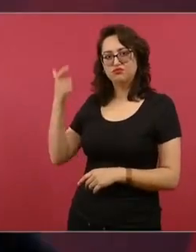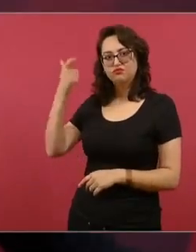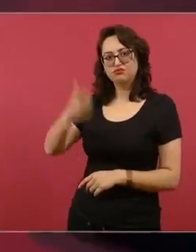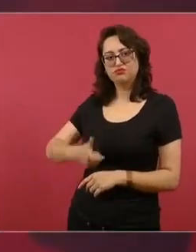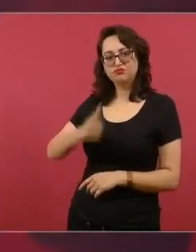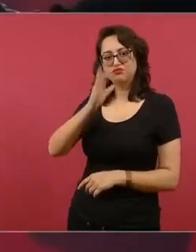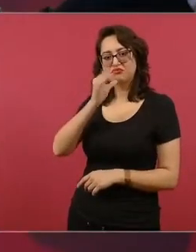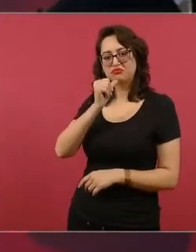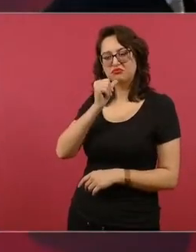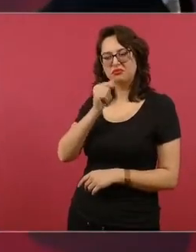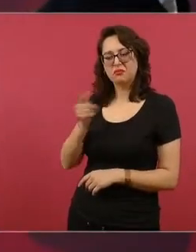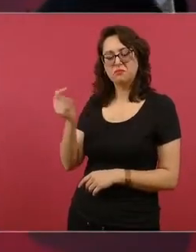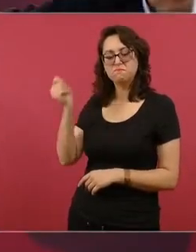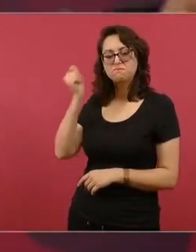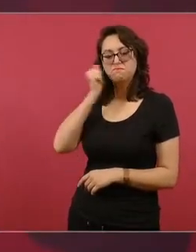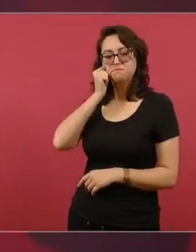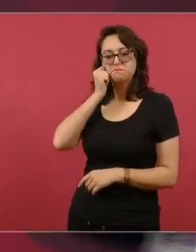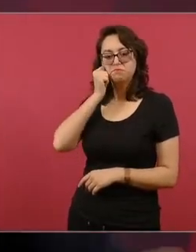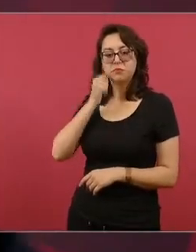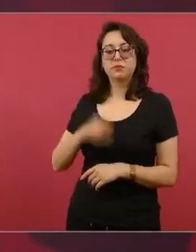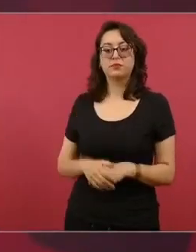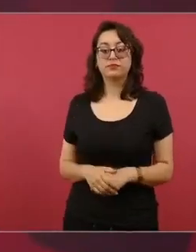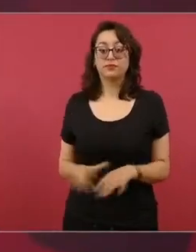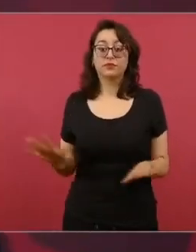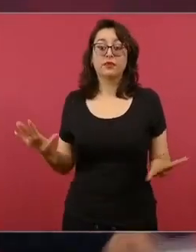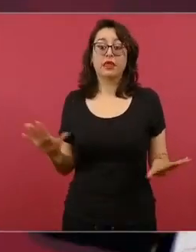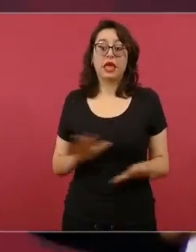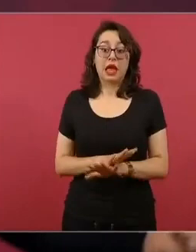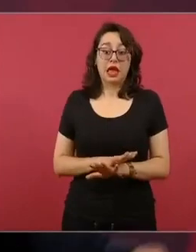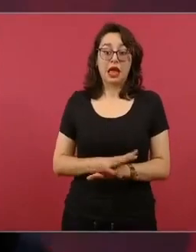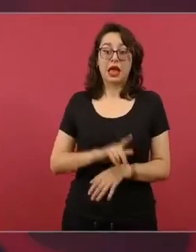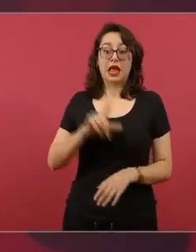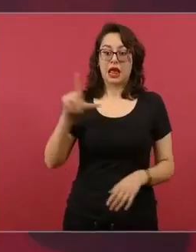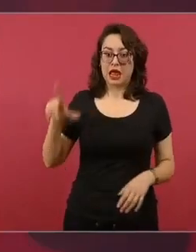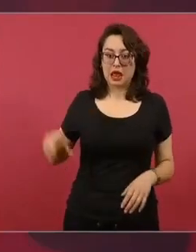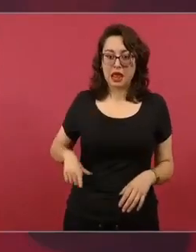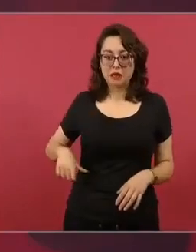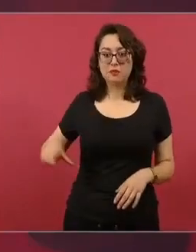Entonces dejan una deuda enorme, inmanejable.